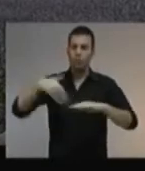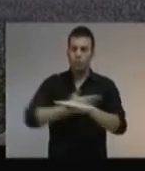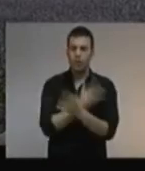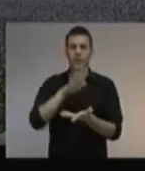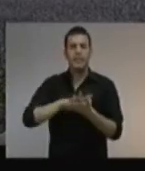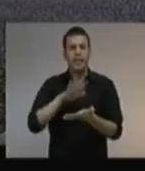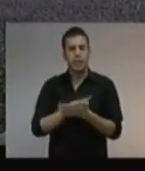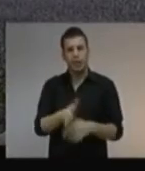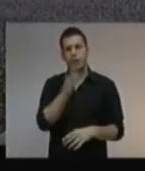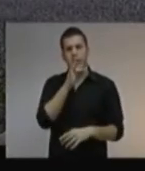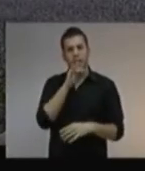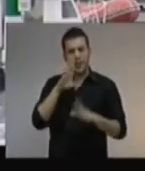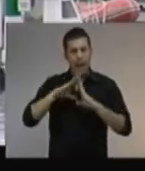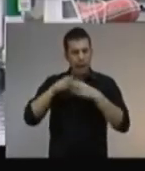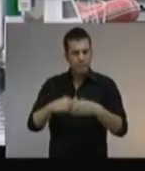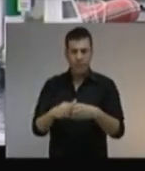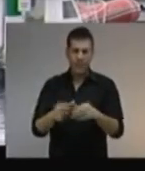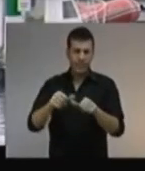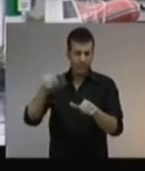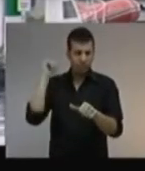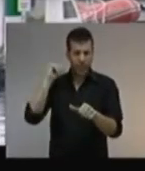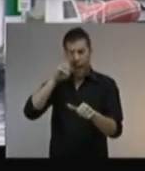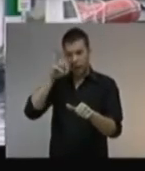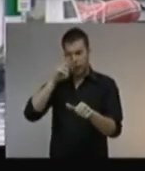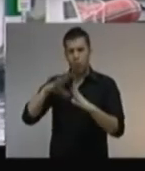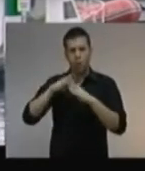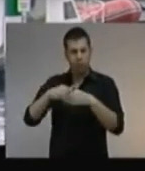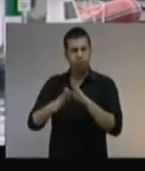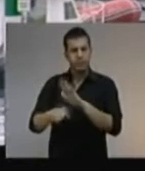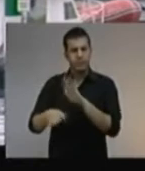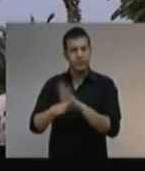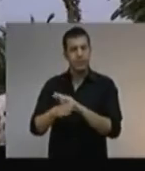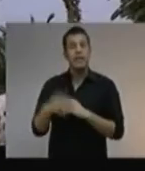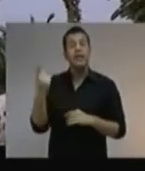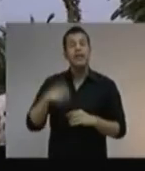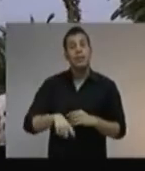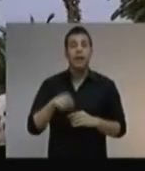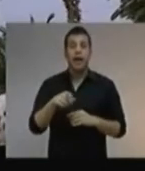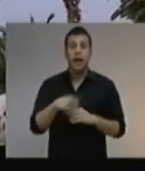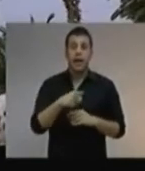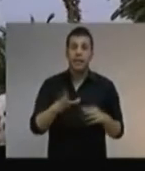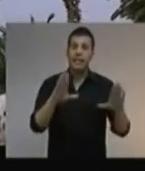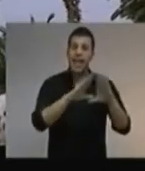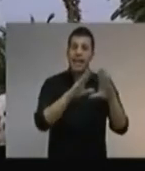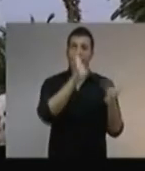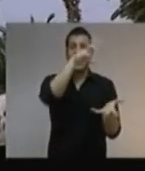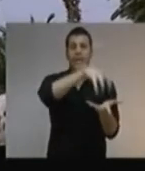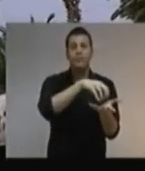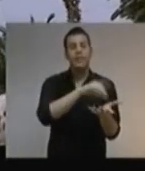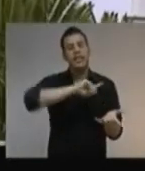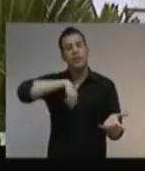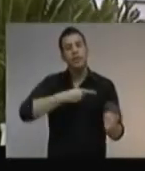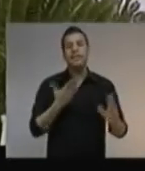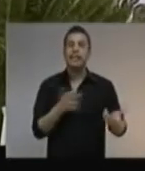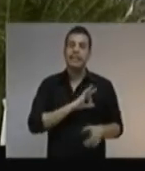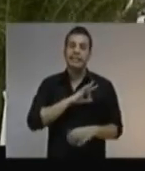tranquilo donde todavía hoy fondean las barcas de pescadores de siempre. También en la zona del pueblo encontramos la ermita de Nuestra Señora de